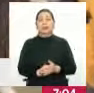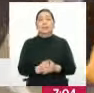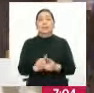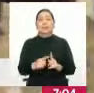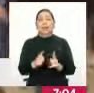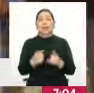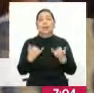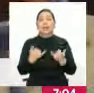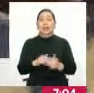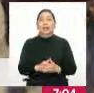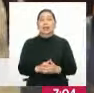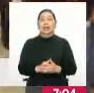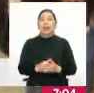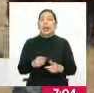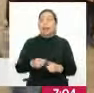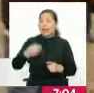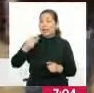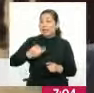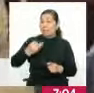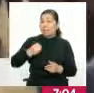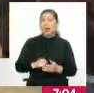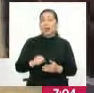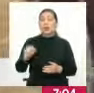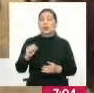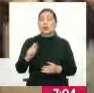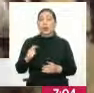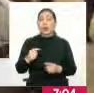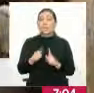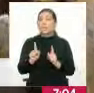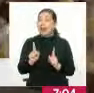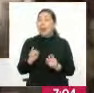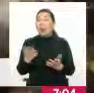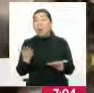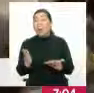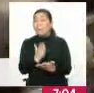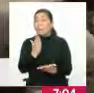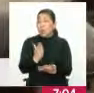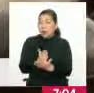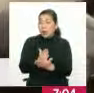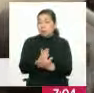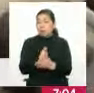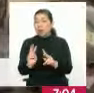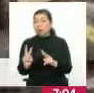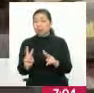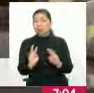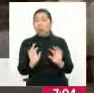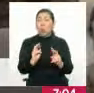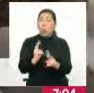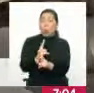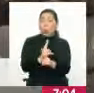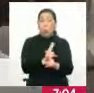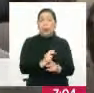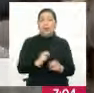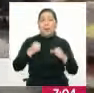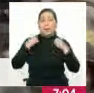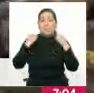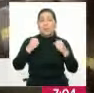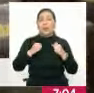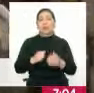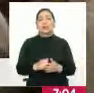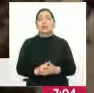unidad especializada SOES para tratar de evitar cualquier inconveniente o protesta,